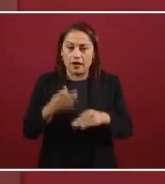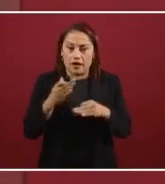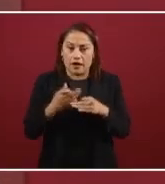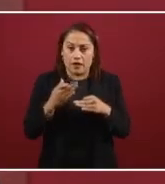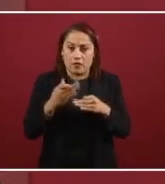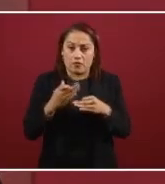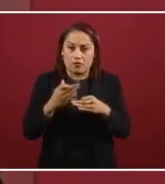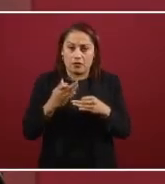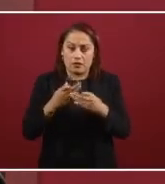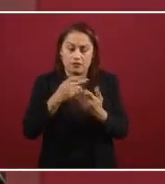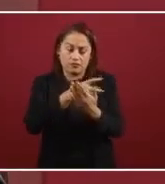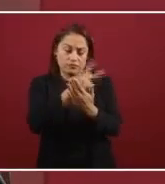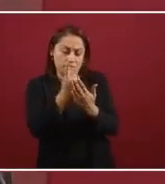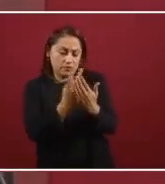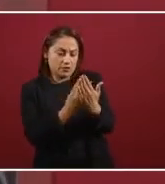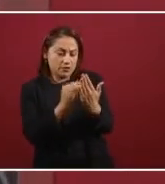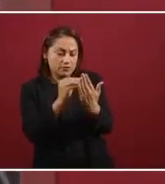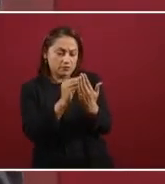impulsando el bienestar,